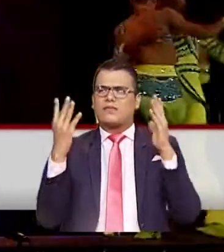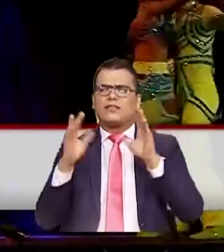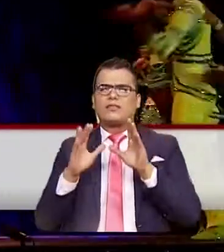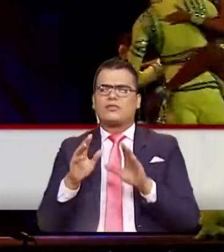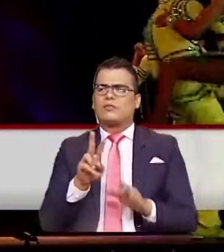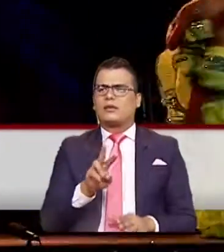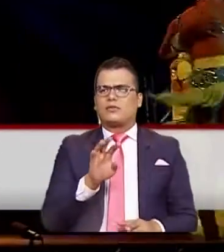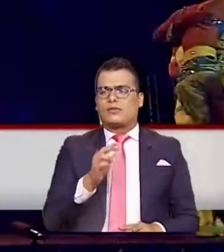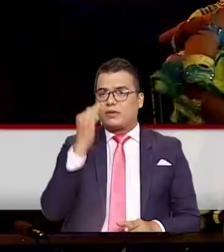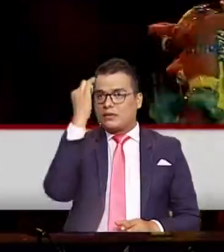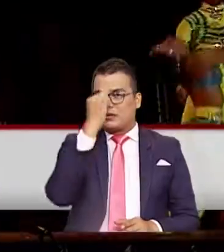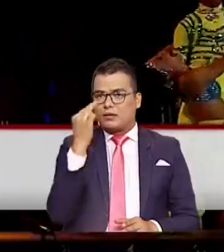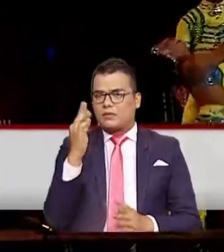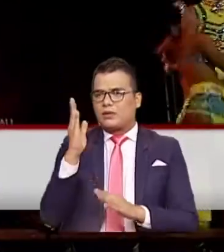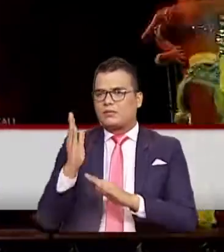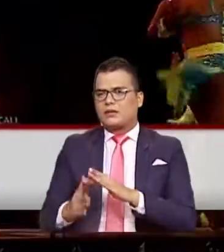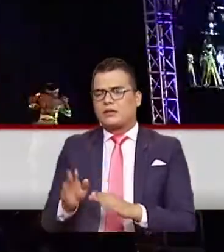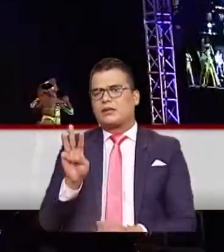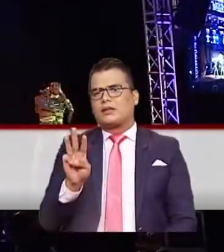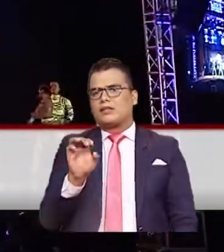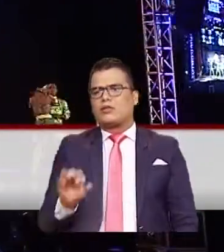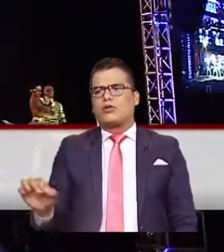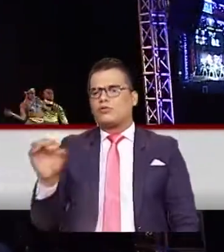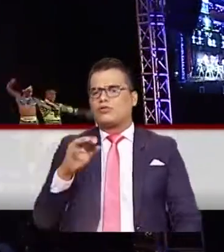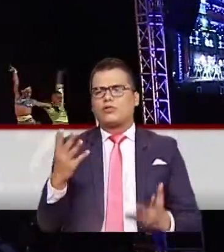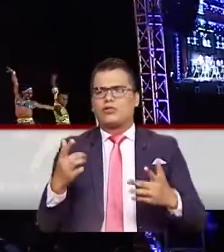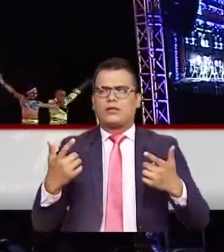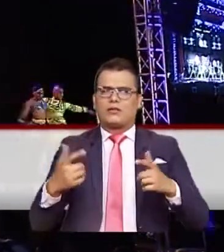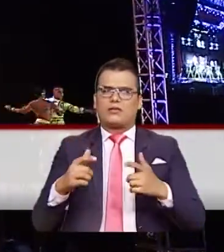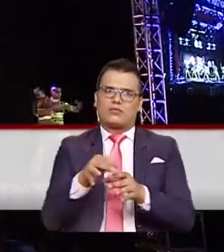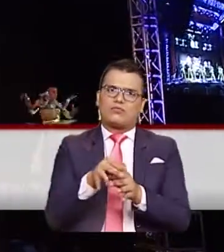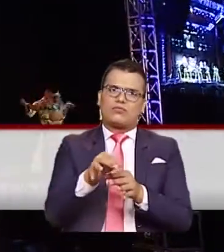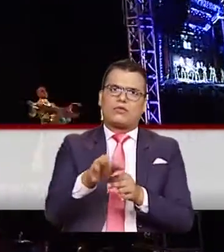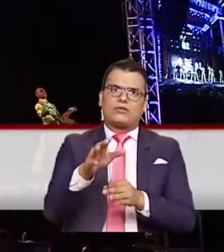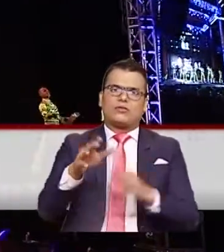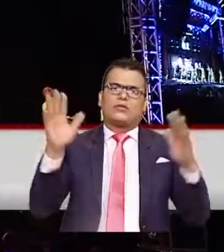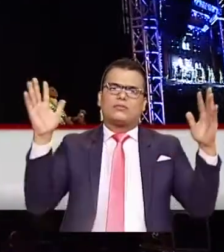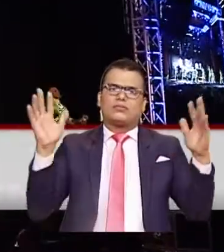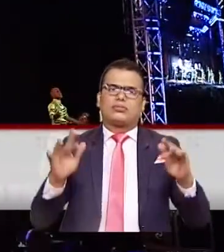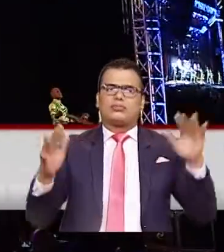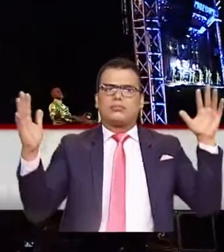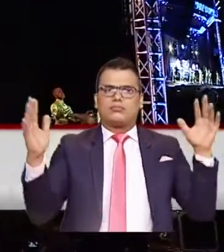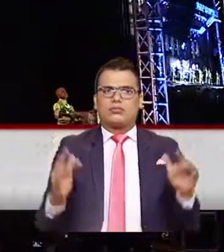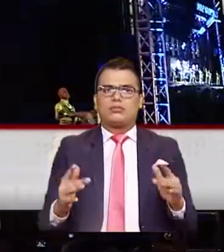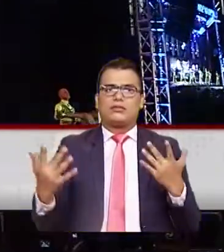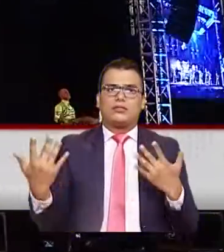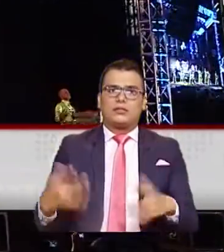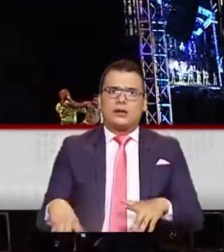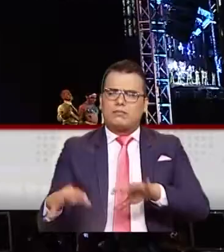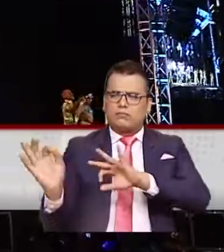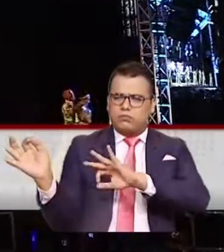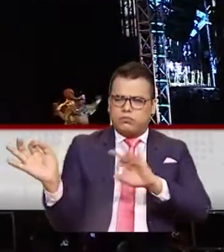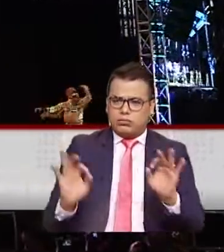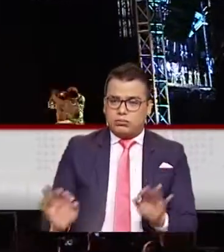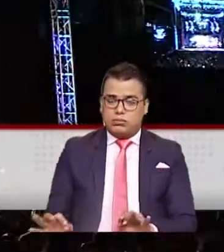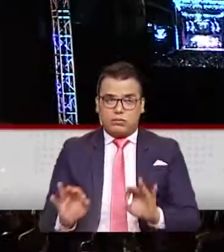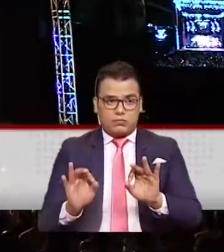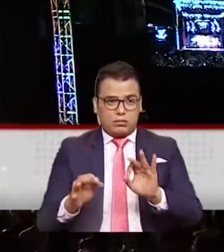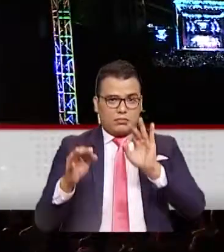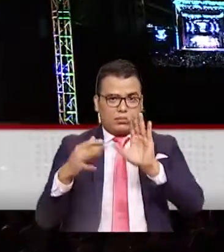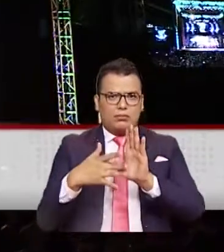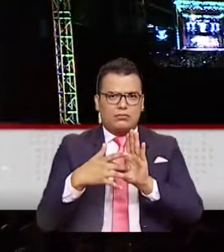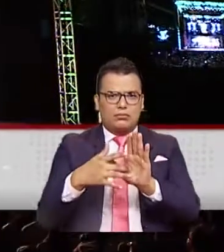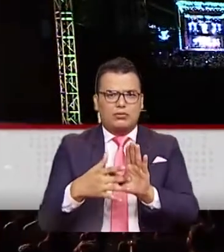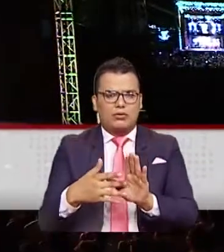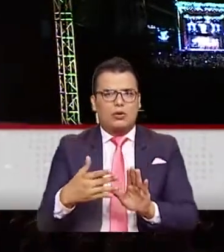septiembre hasta el 3 de octubre va a ser en el coliseo del pueblo tenemos también una preparación inmensa y maravillosa que va a ser el